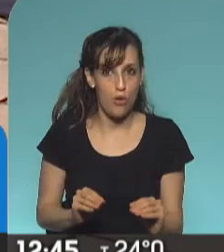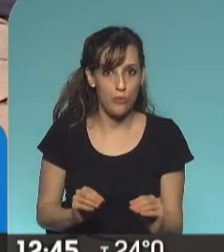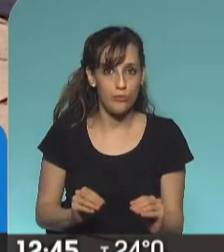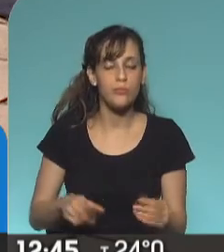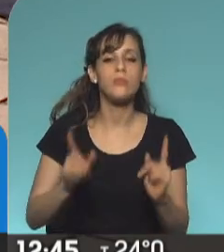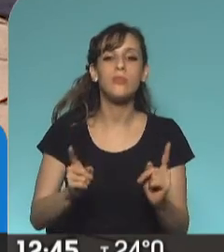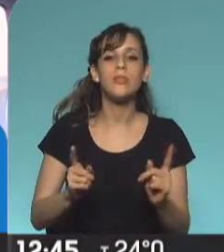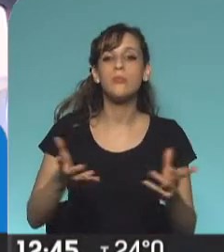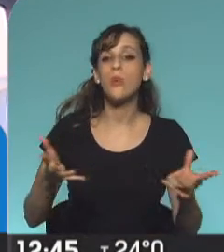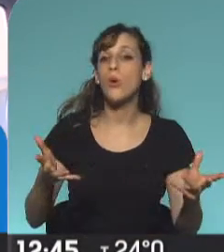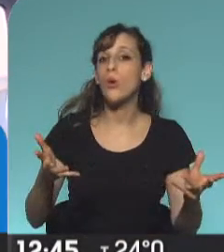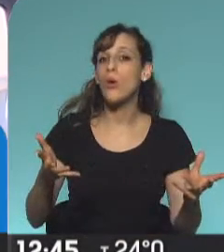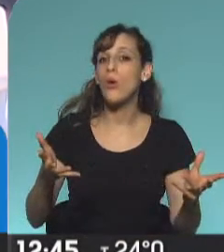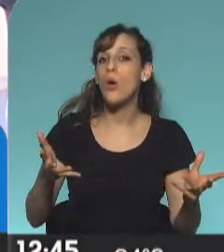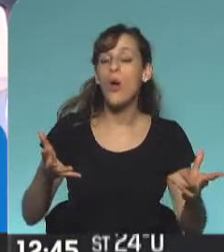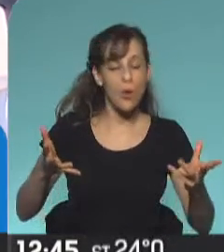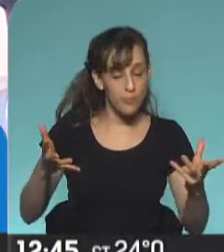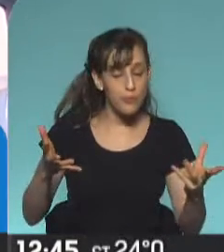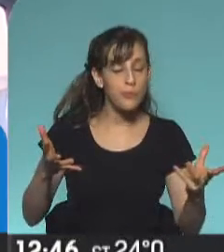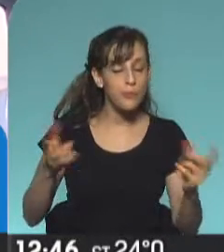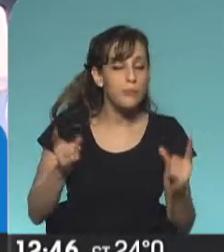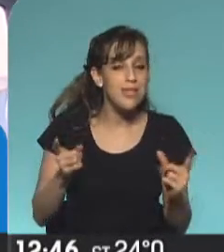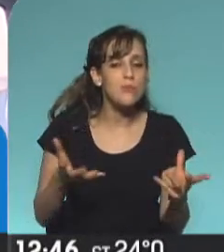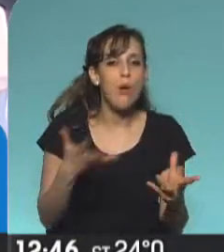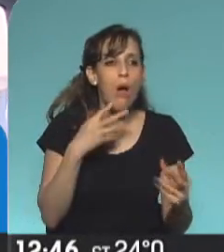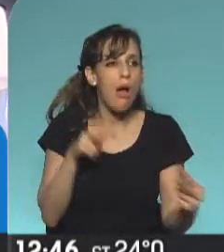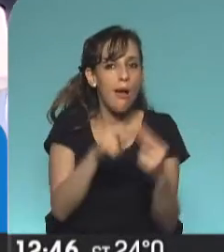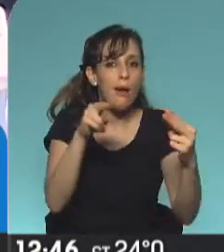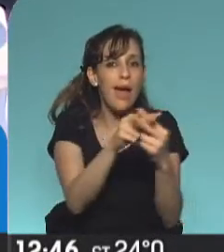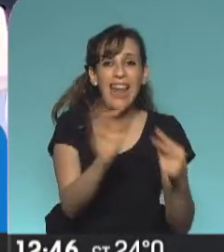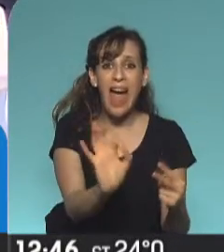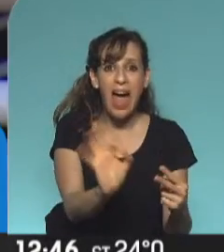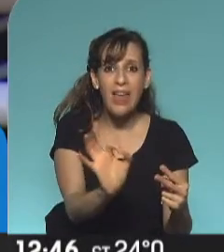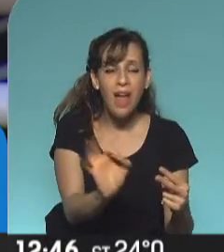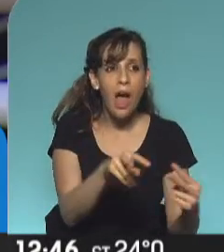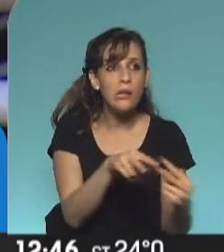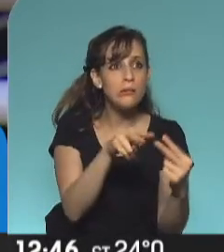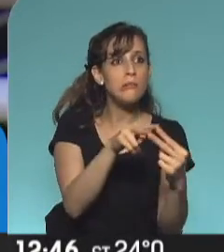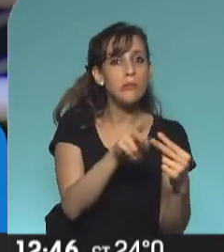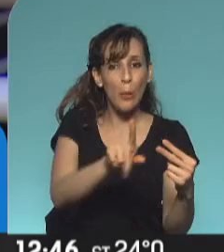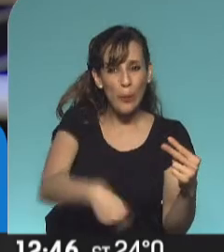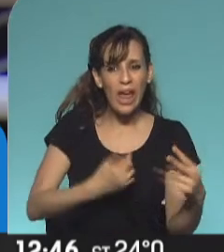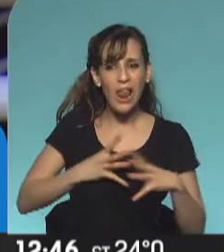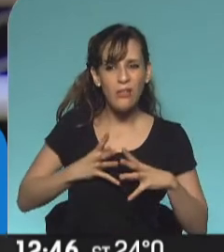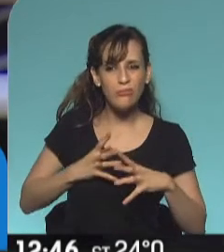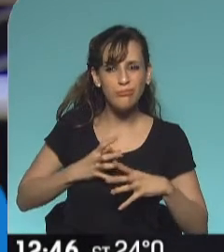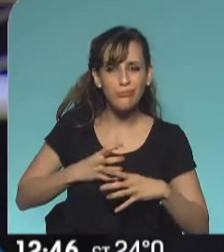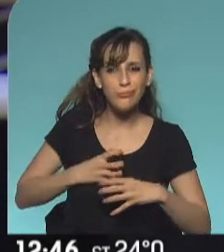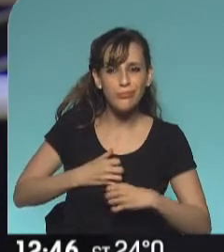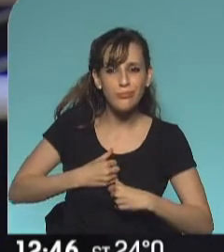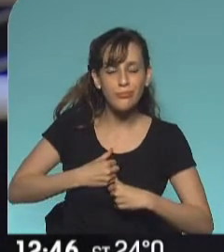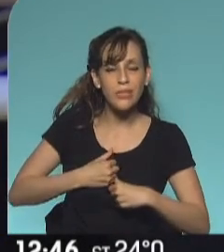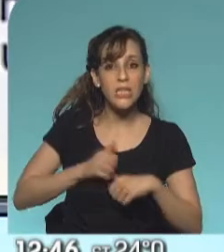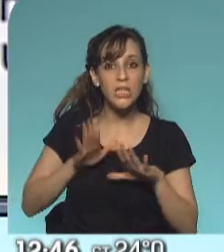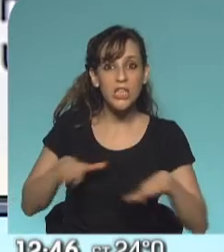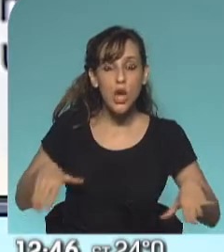con la pérdida de socialización y de presencialidad en la escuela ha sido un daño que para muchos niños ha sido